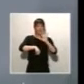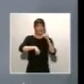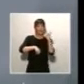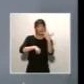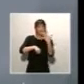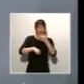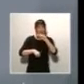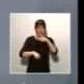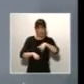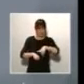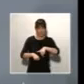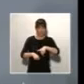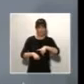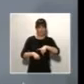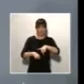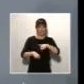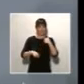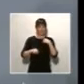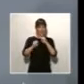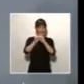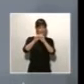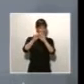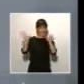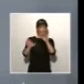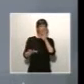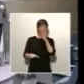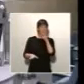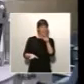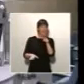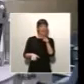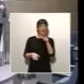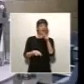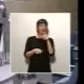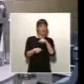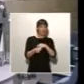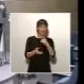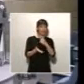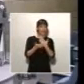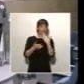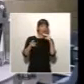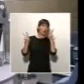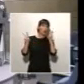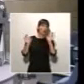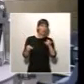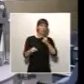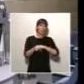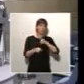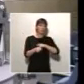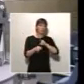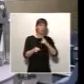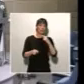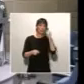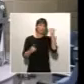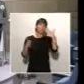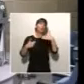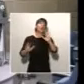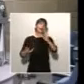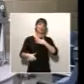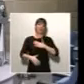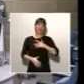y que, hecha la aclaración del general Miguel Villarroya, le damos paso al director operativo de la Guardia Civil, Laurentino Ceña.